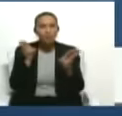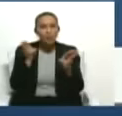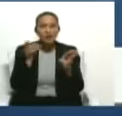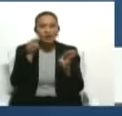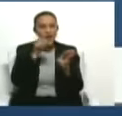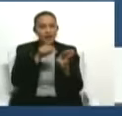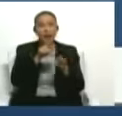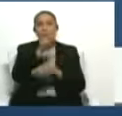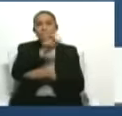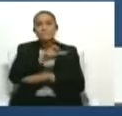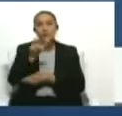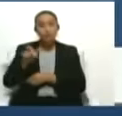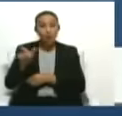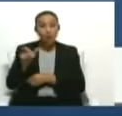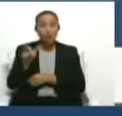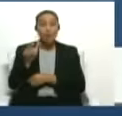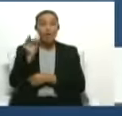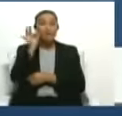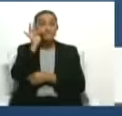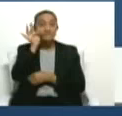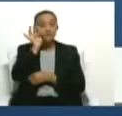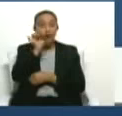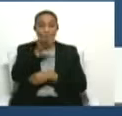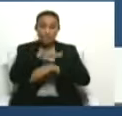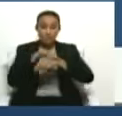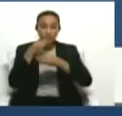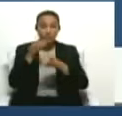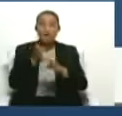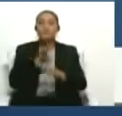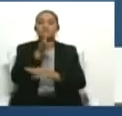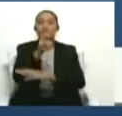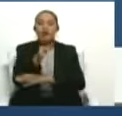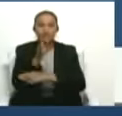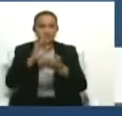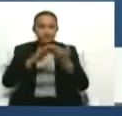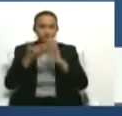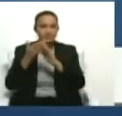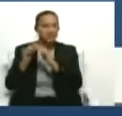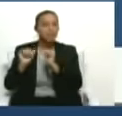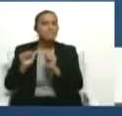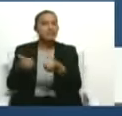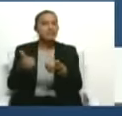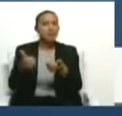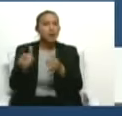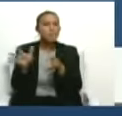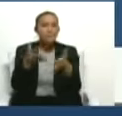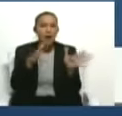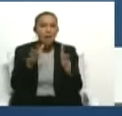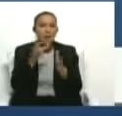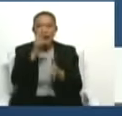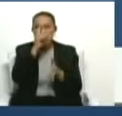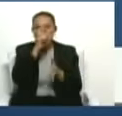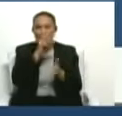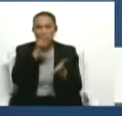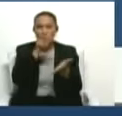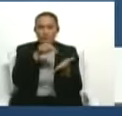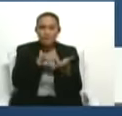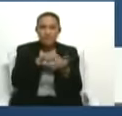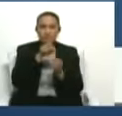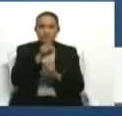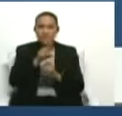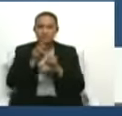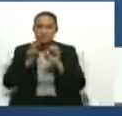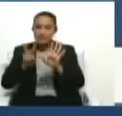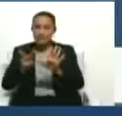que siempre hemos mantenido esa acción en la calle a partir del año 2017, pero la construimos ya de manera